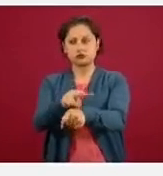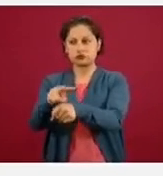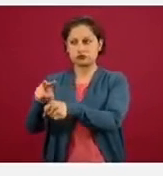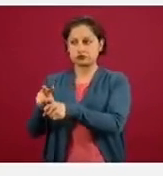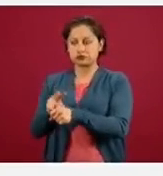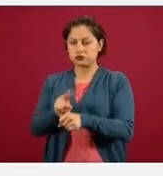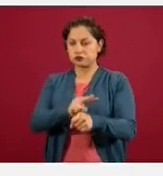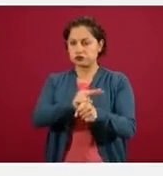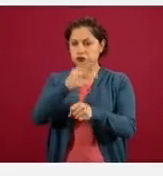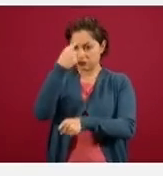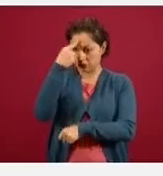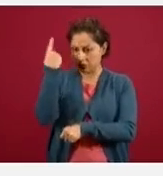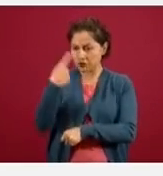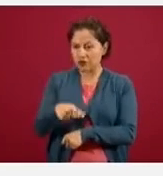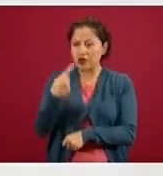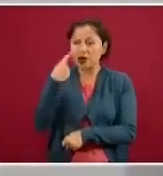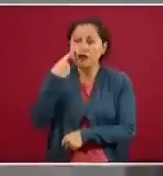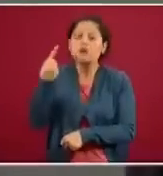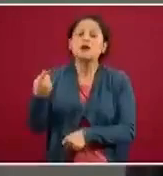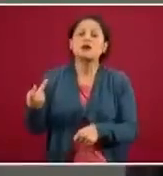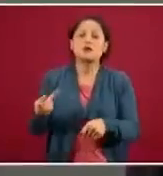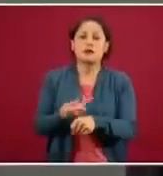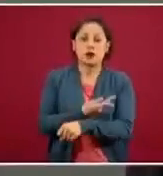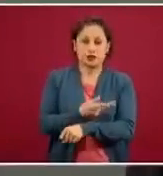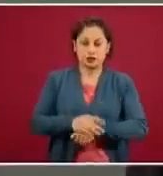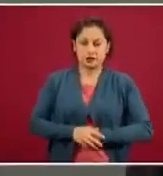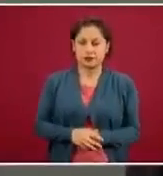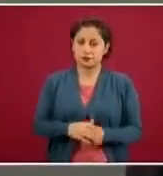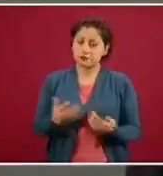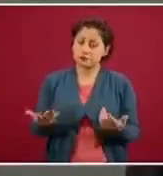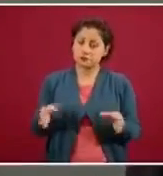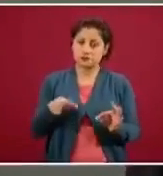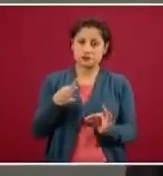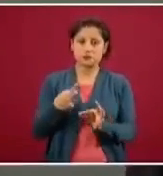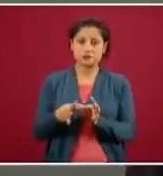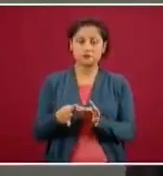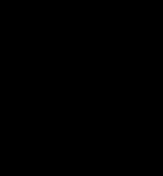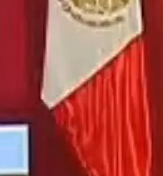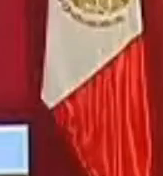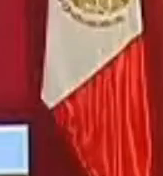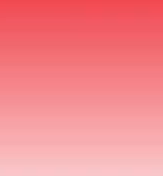comportan estas tendencias. Sería el panorama del día de hoy.